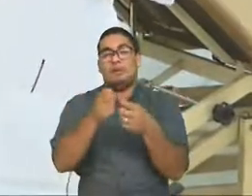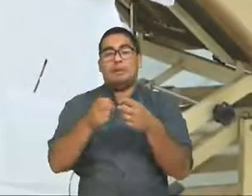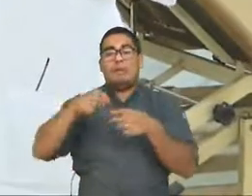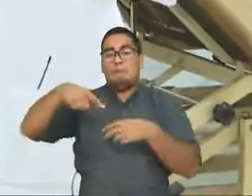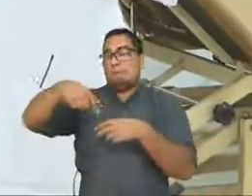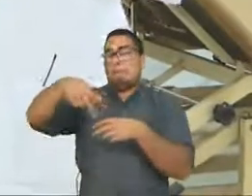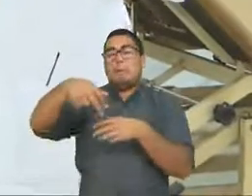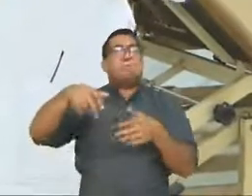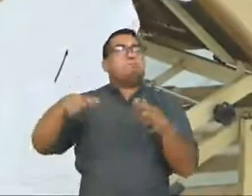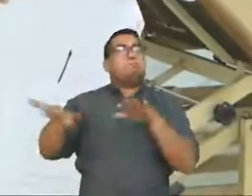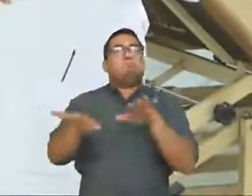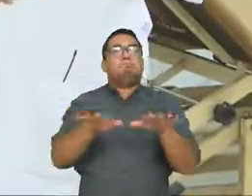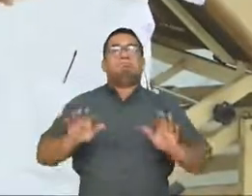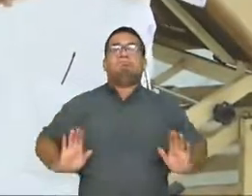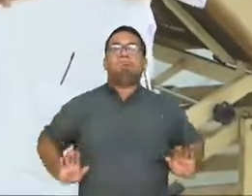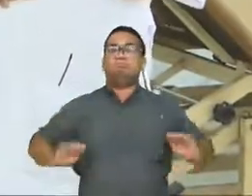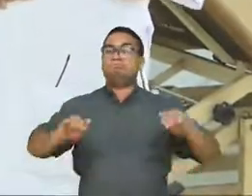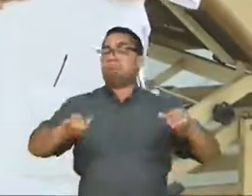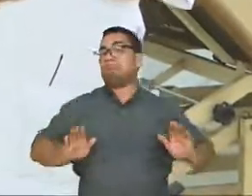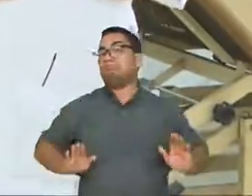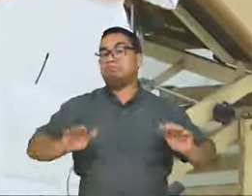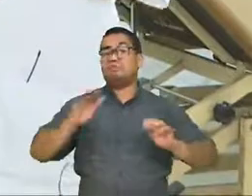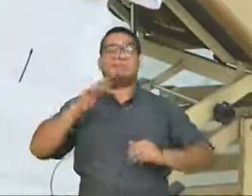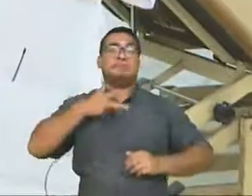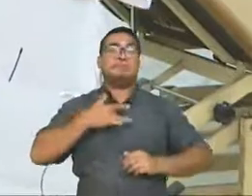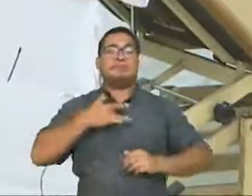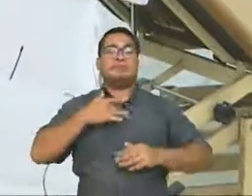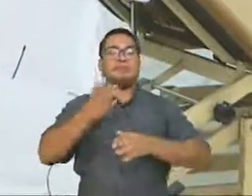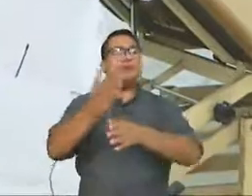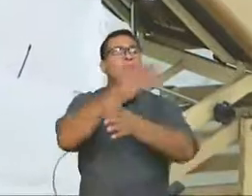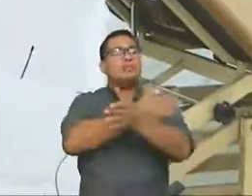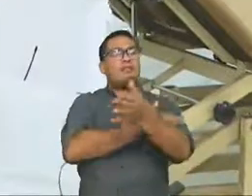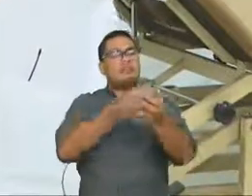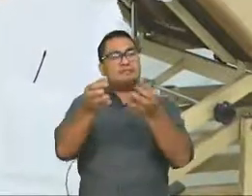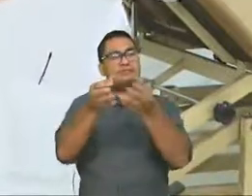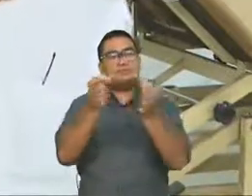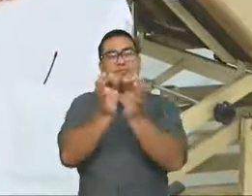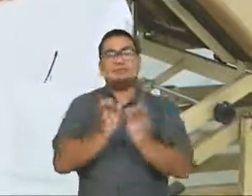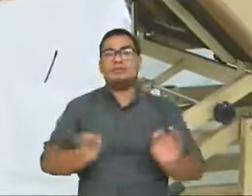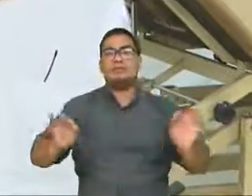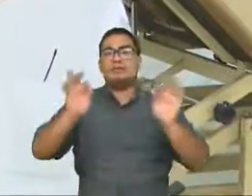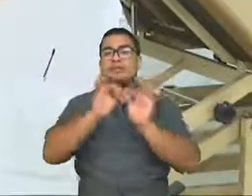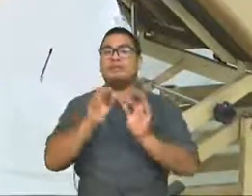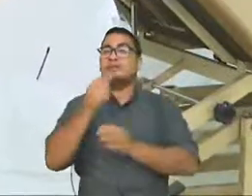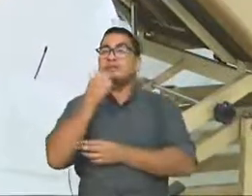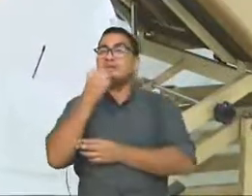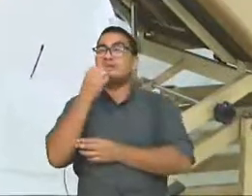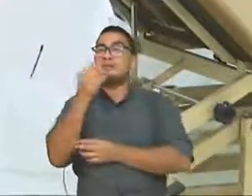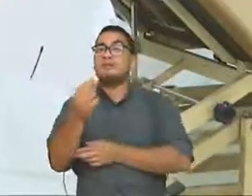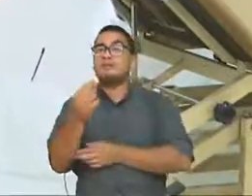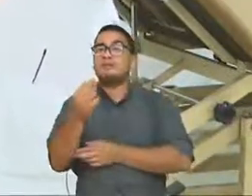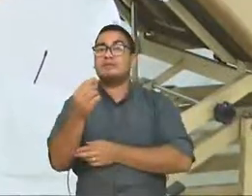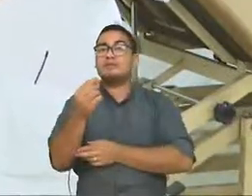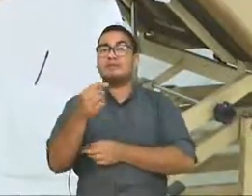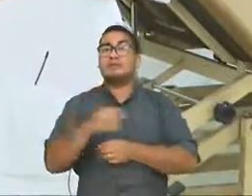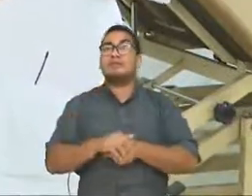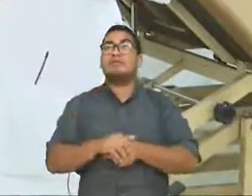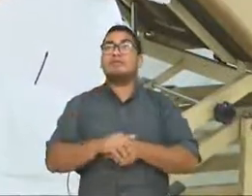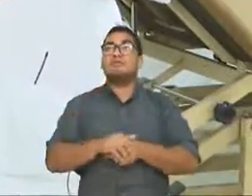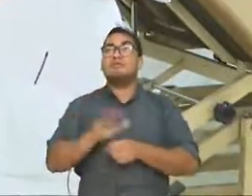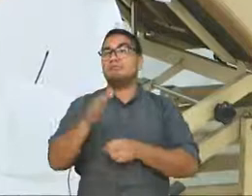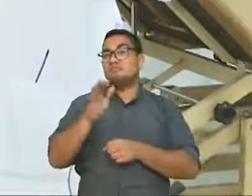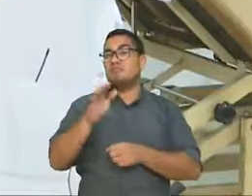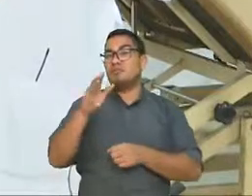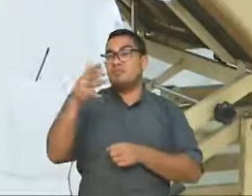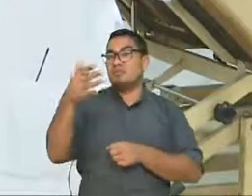motora. Usted decía algo muy importante al inicio del programa, y es que, y creo que lo decía también antes de iniciar el programa, que hay más de